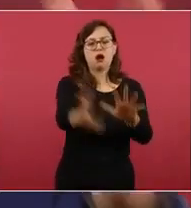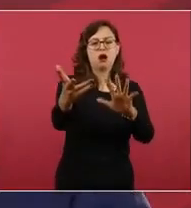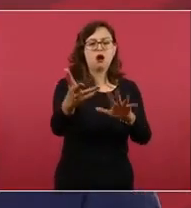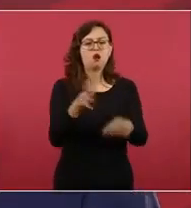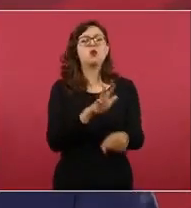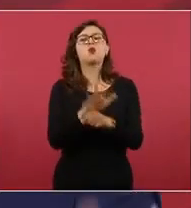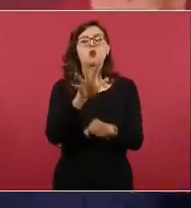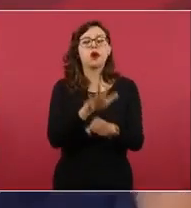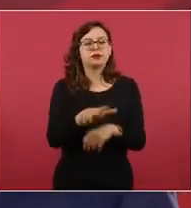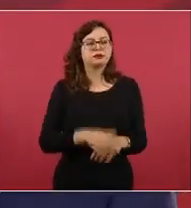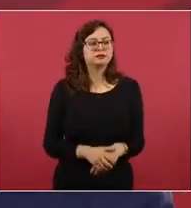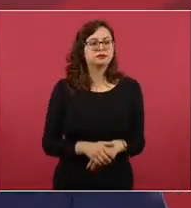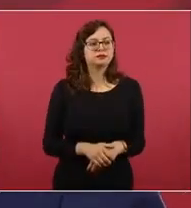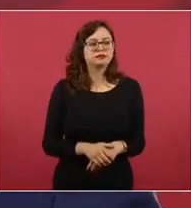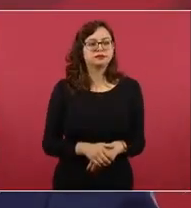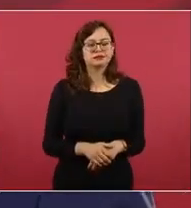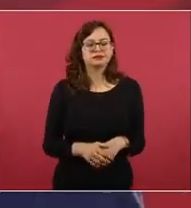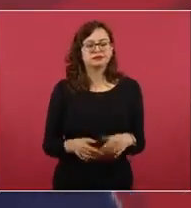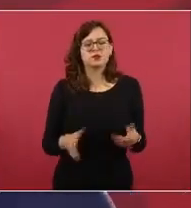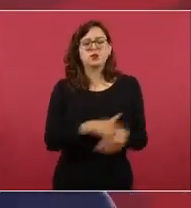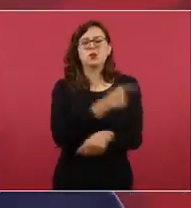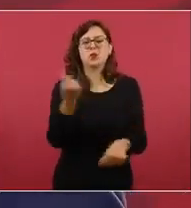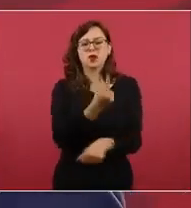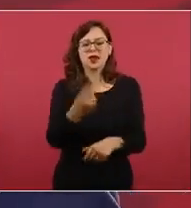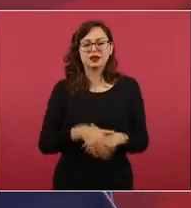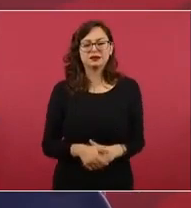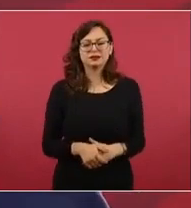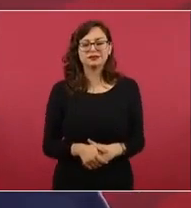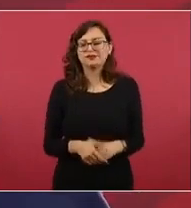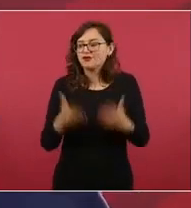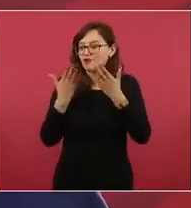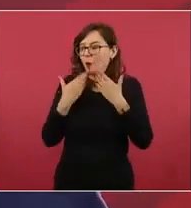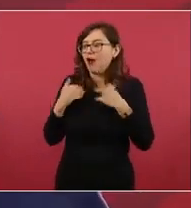con la falta de trabajo, con la falta de oportunidades. Eso es.